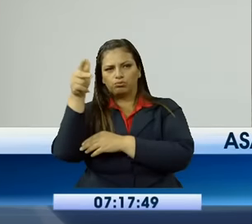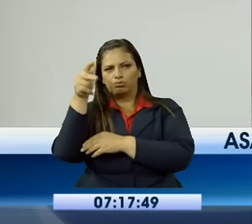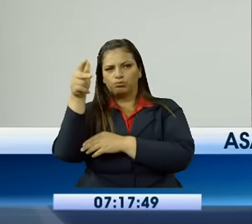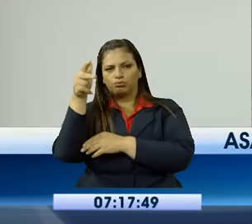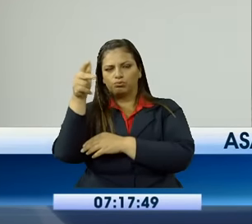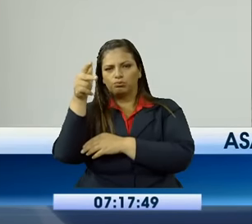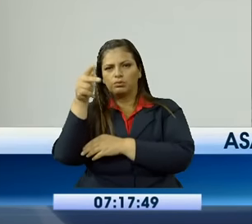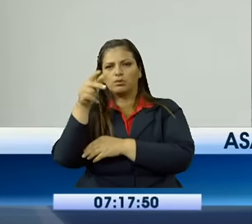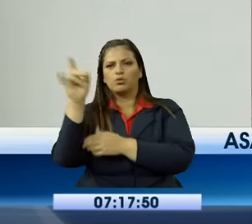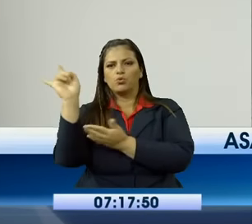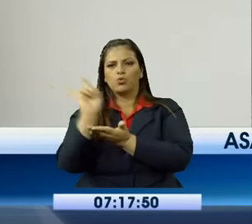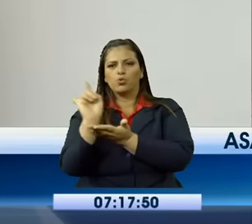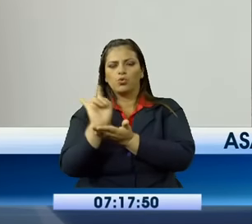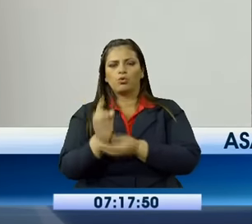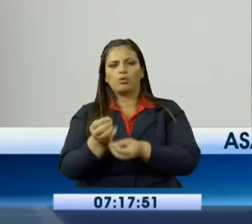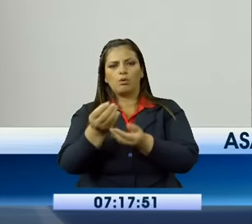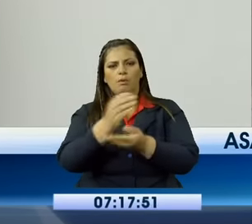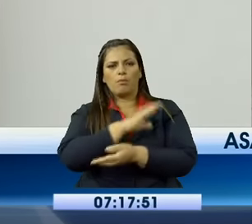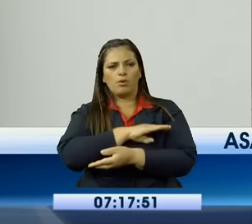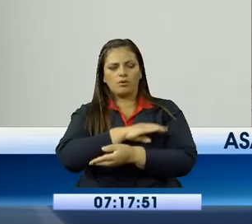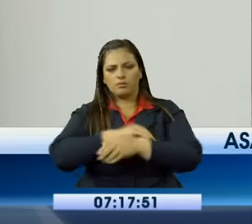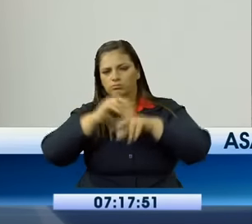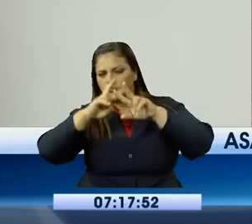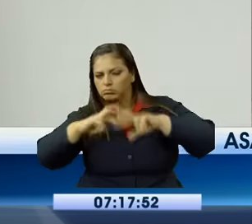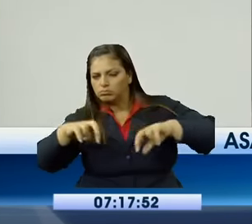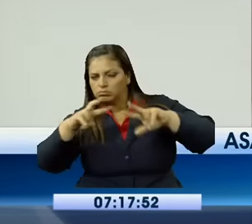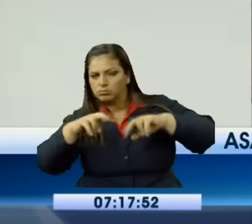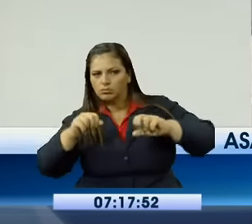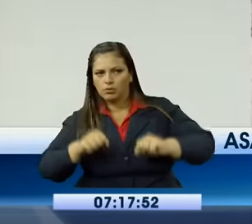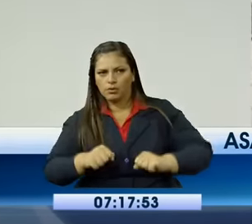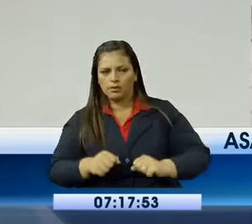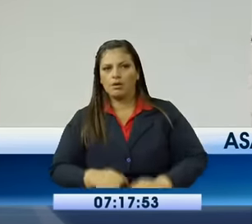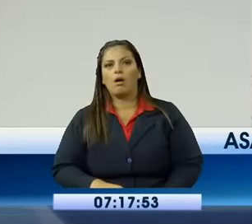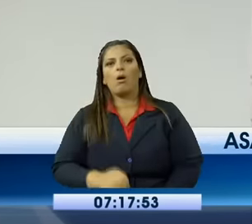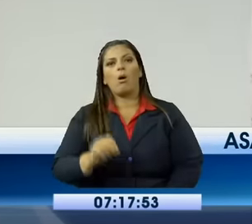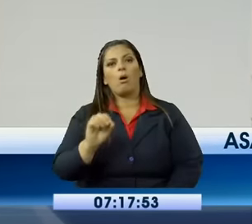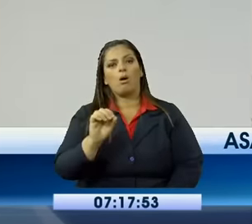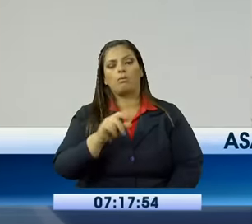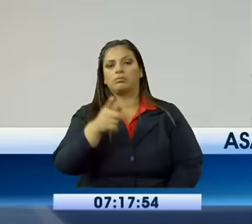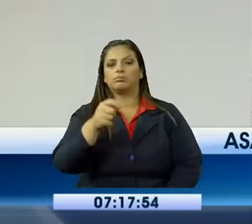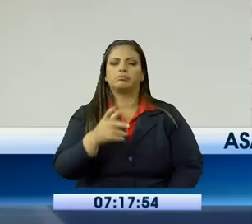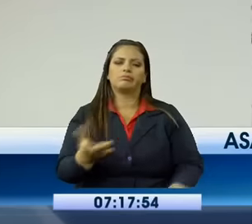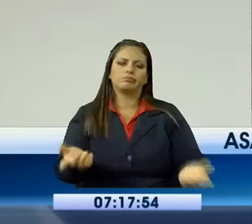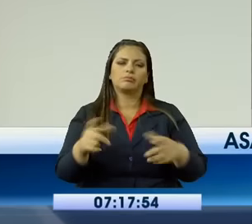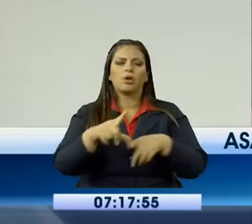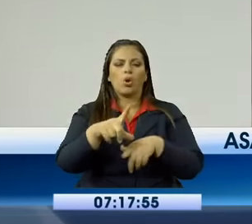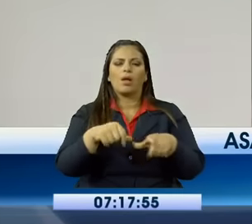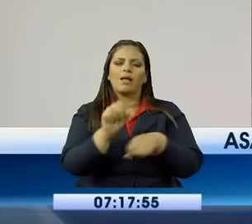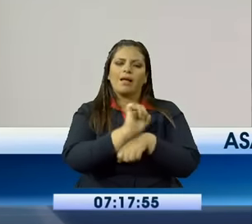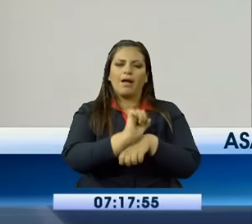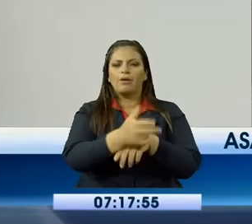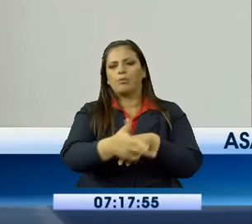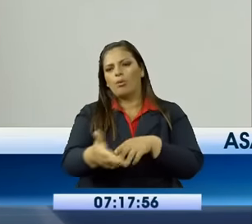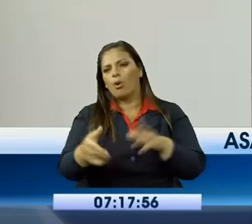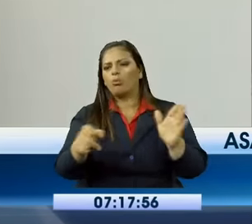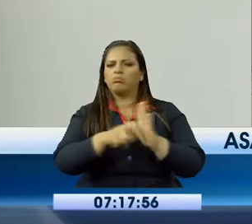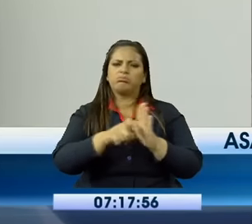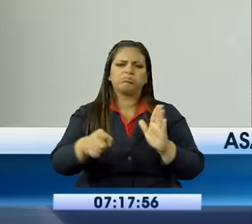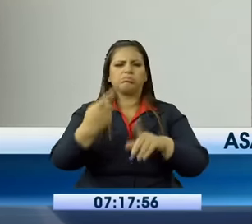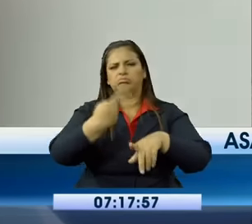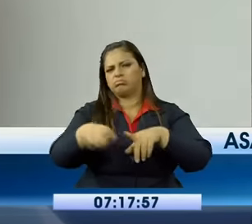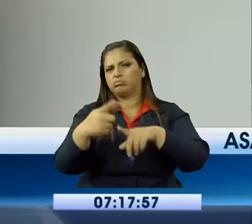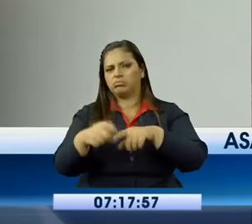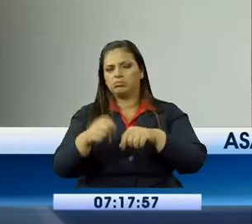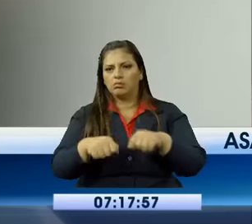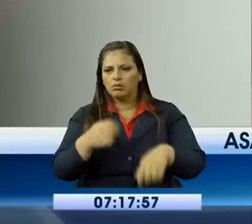por un lado, y por otro lado, va a permitir que los otros negocios de las mismas características y condiciones pongan sus barbas en remojo y se